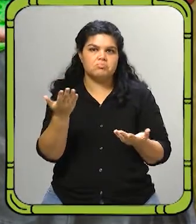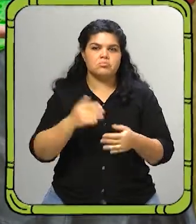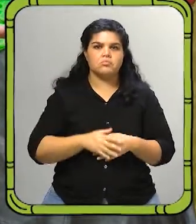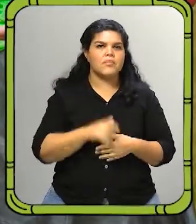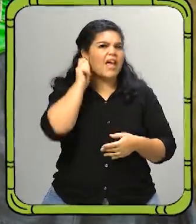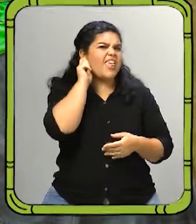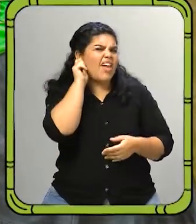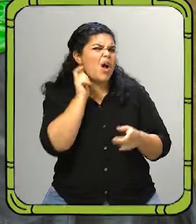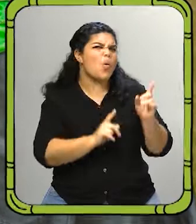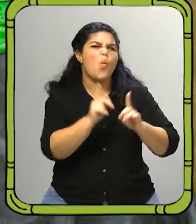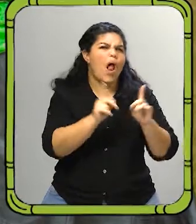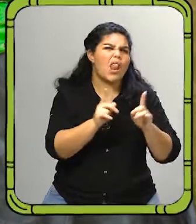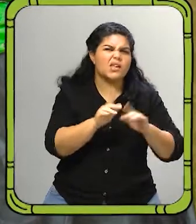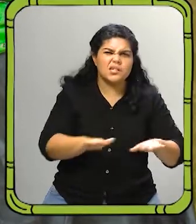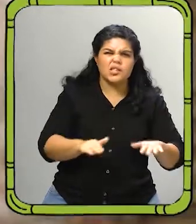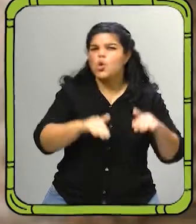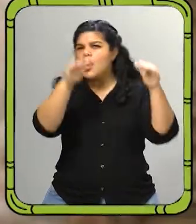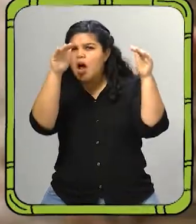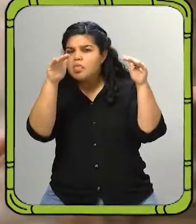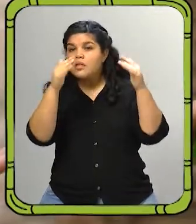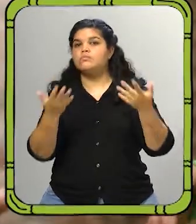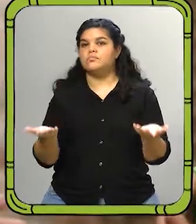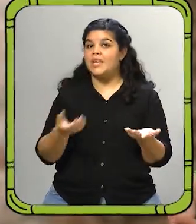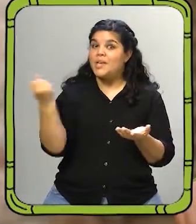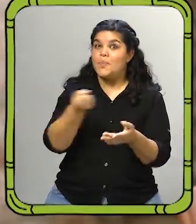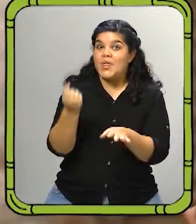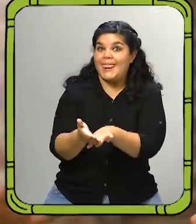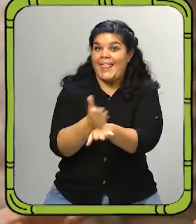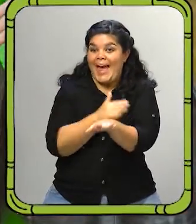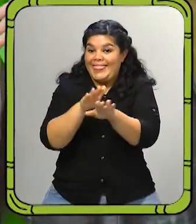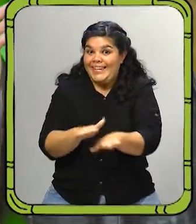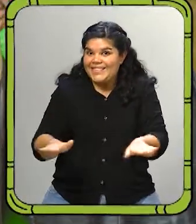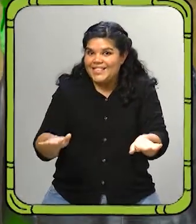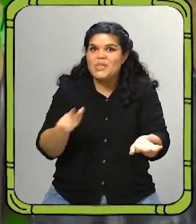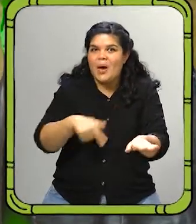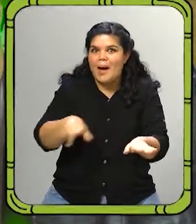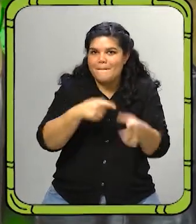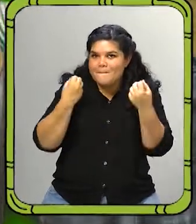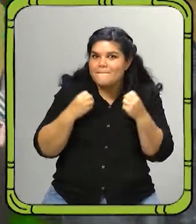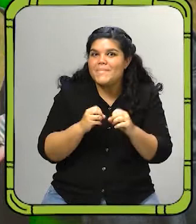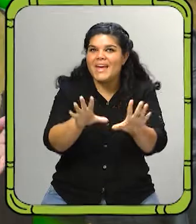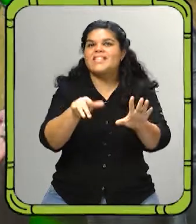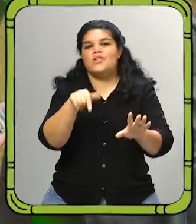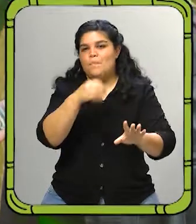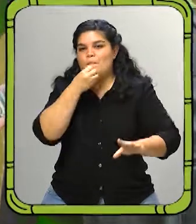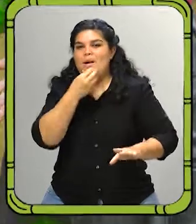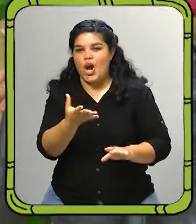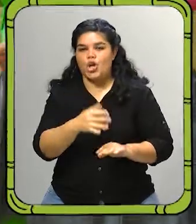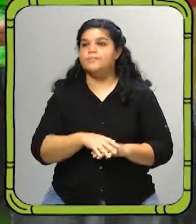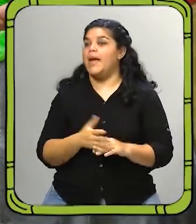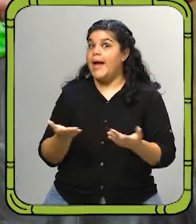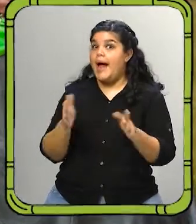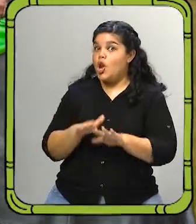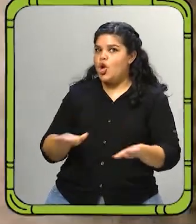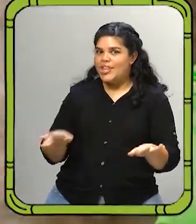edades? ¿Chiquitos, grandes? Podemos empezar, mientras más temprano empecemos, mejor, ¿sí? Bueno, más chiquitito. Una